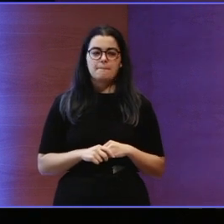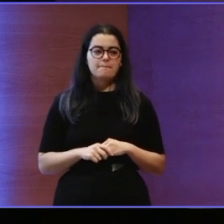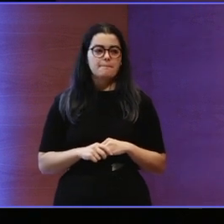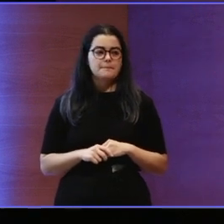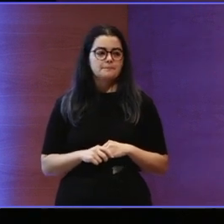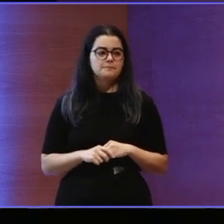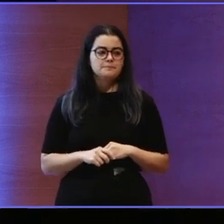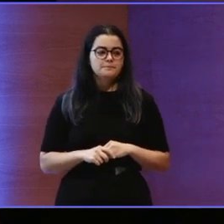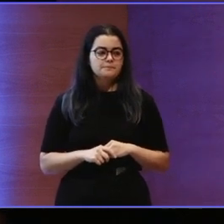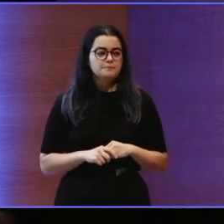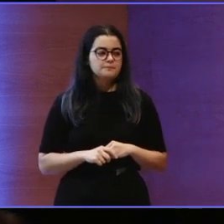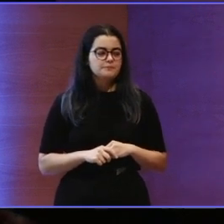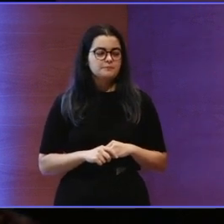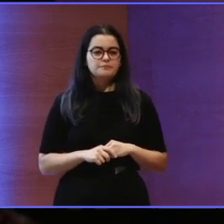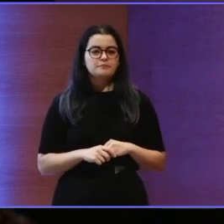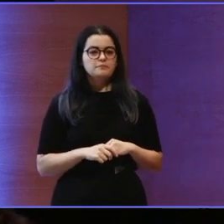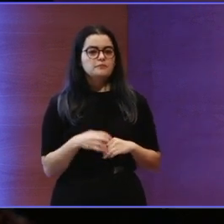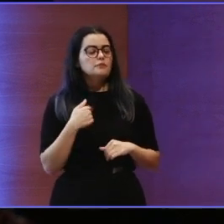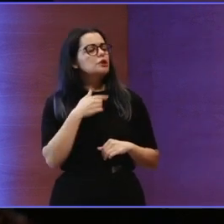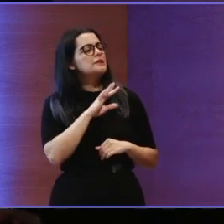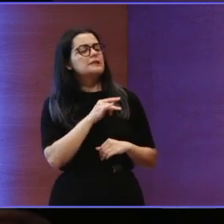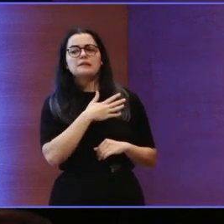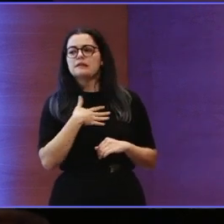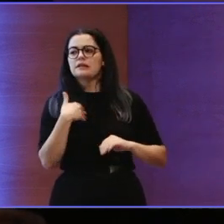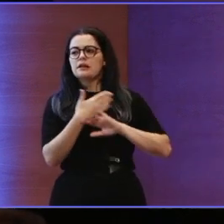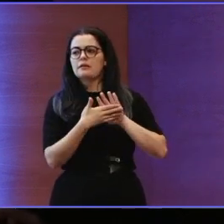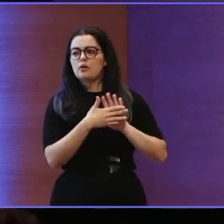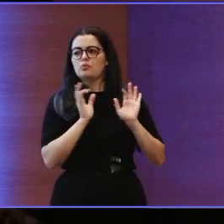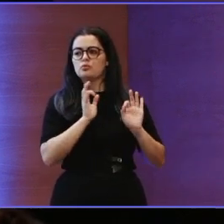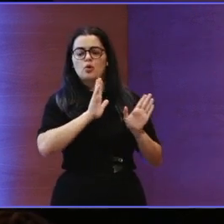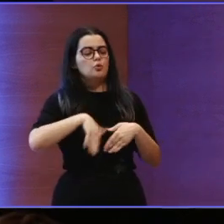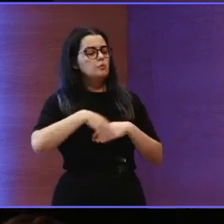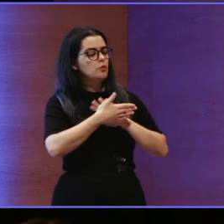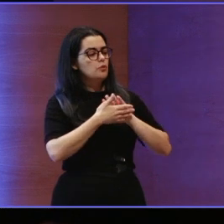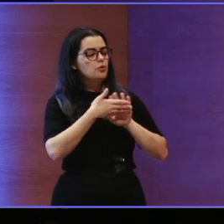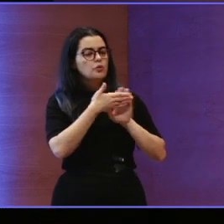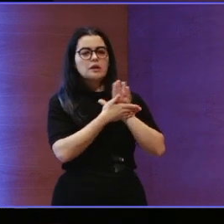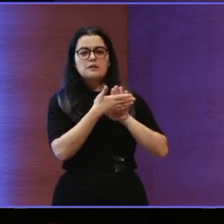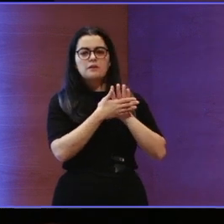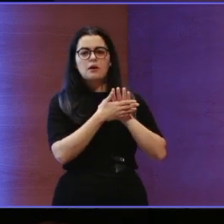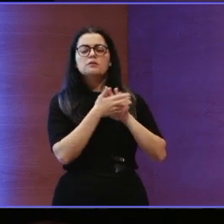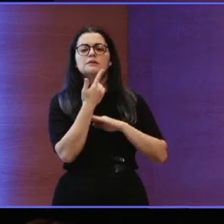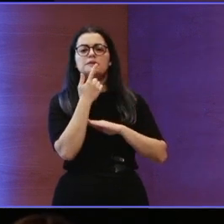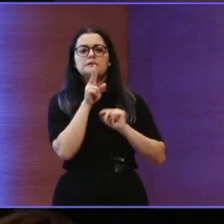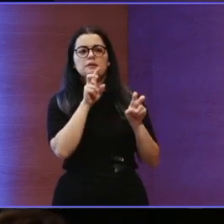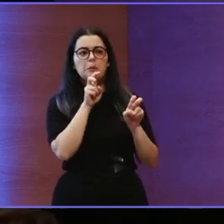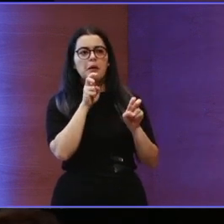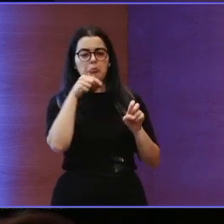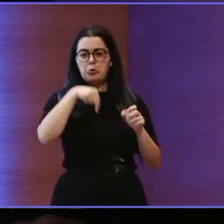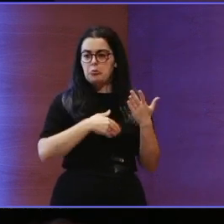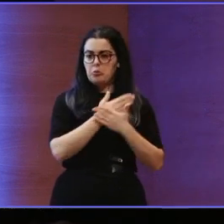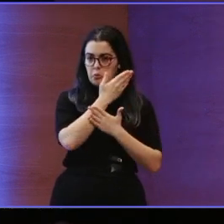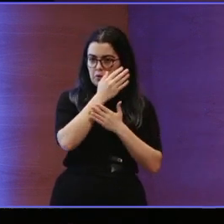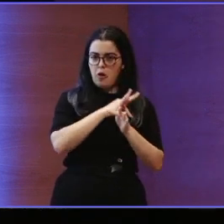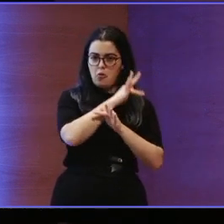intervención yo si haría alguna alusión a a lo último que has dicho porque creo que tiene que ver un poco con bastante de las cuestiones que han salido hoy que